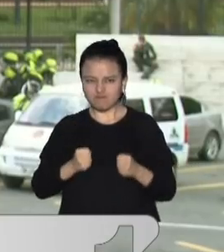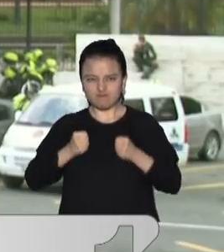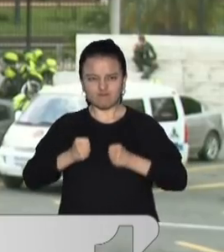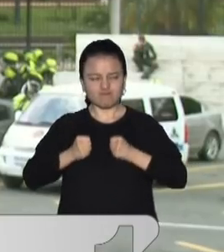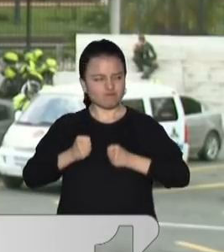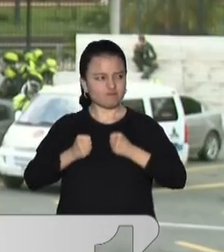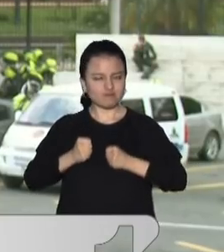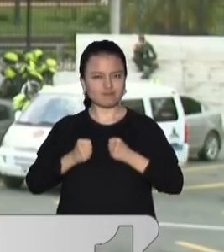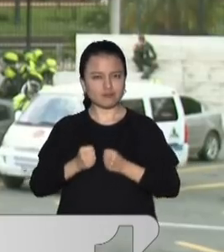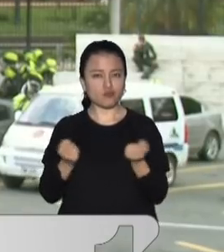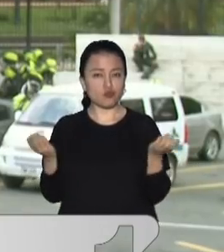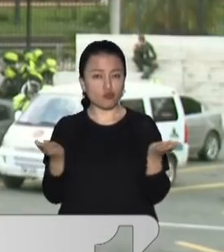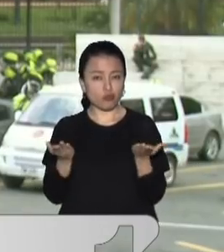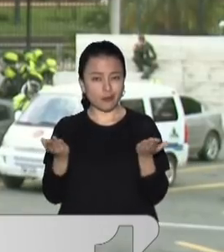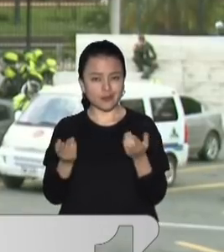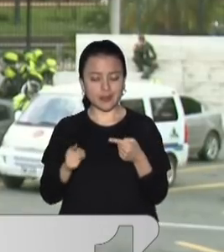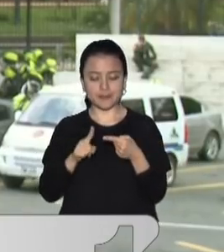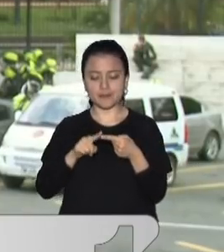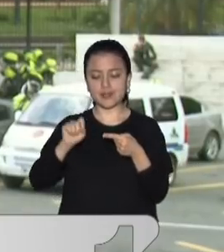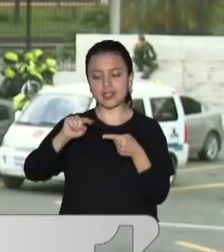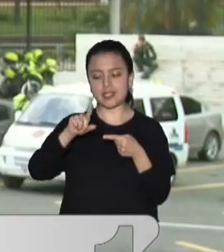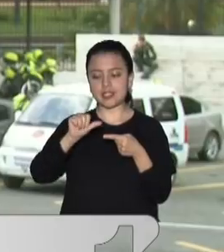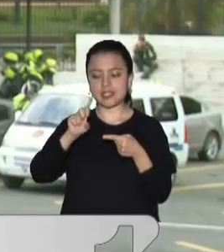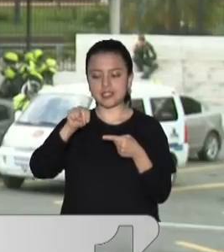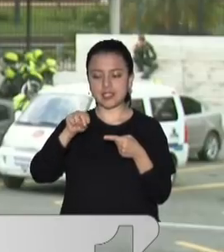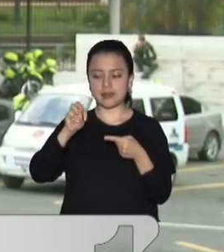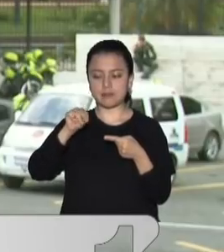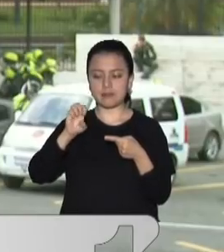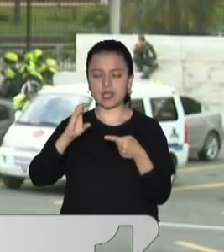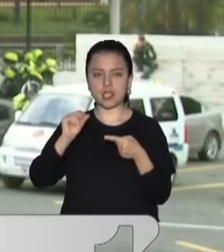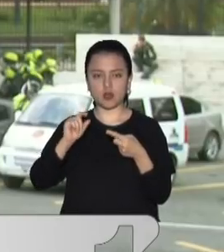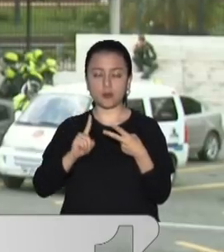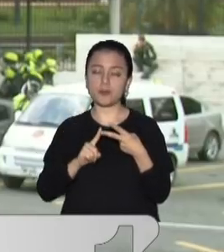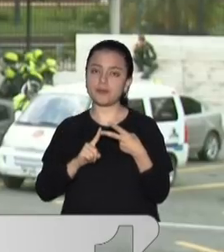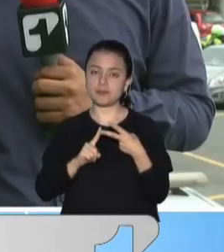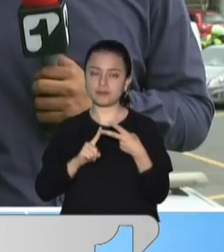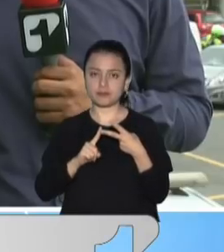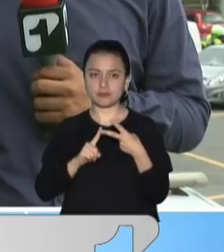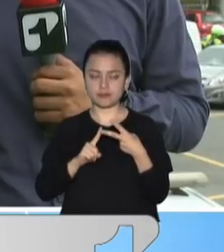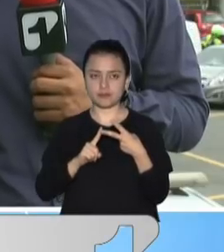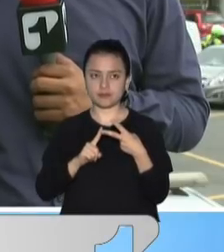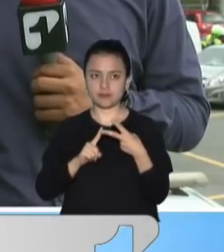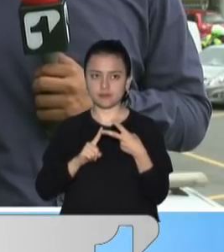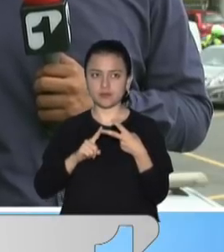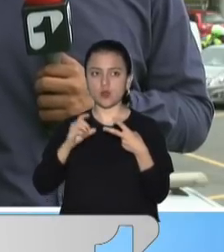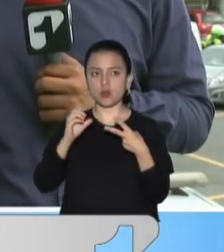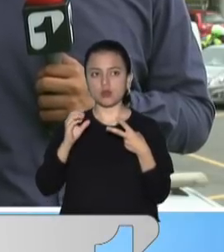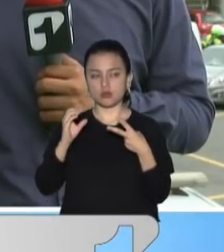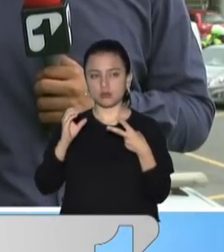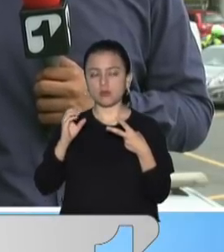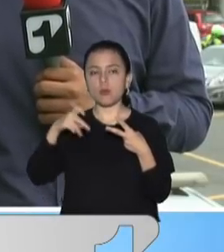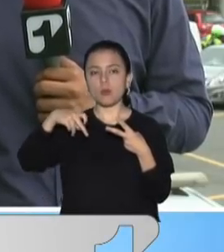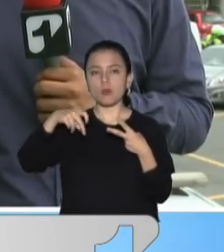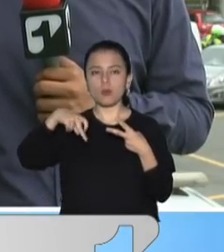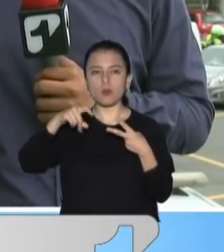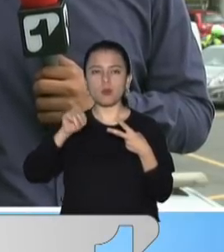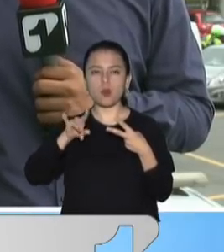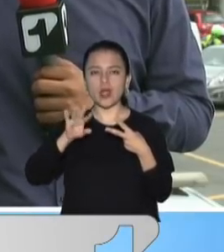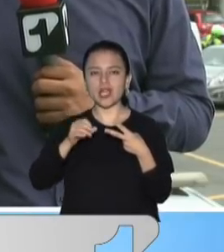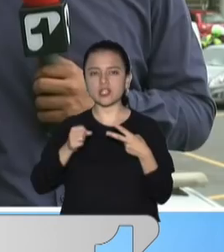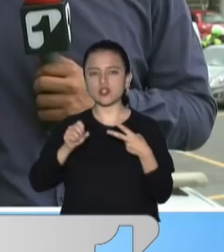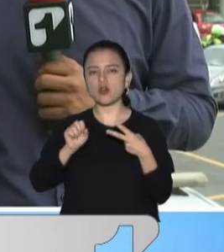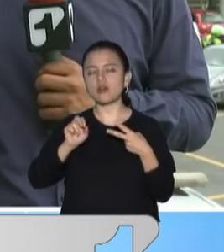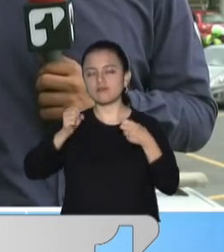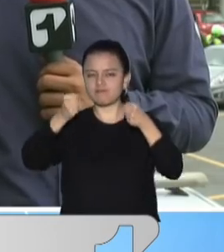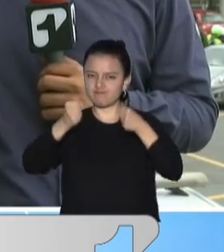Se trata de los puntos ubicados en Sameco, en la calle 70 con Avenida Tercera Norte, en el Paso del Comercio, en Puerto Resistencia o Puerto